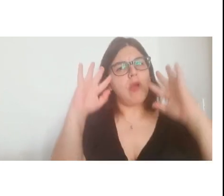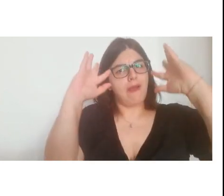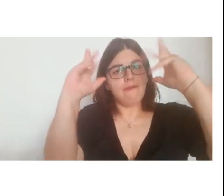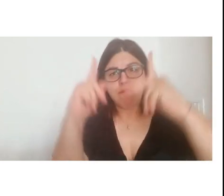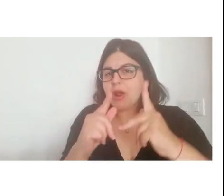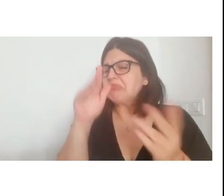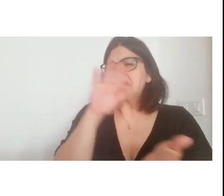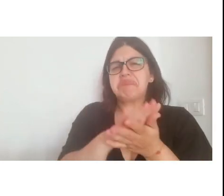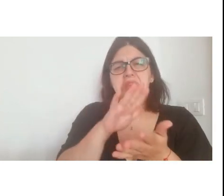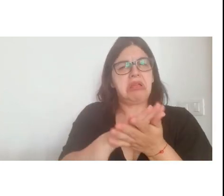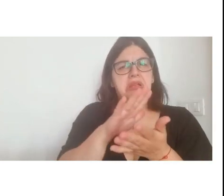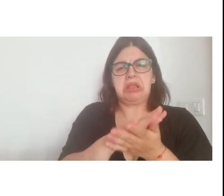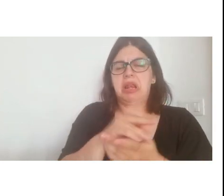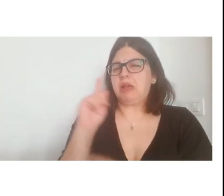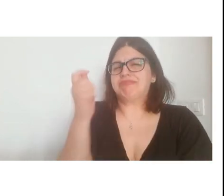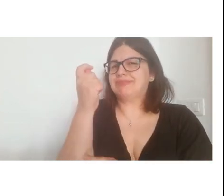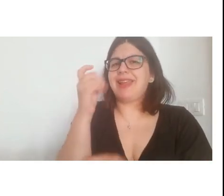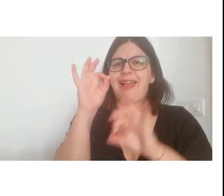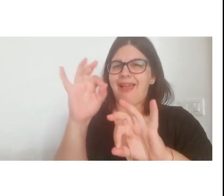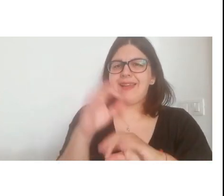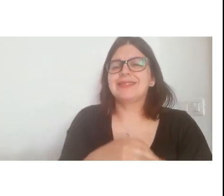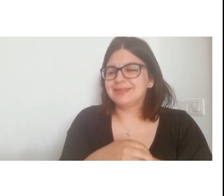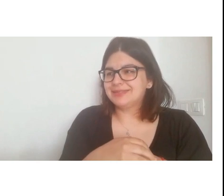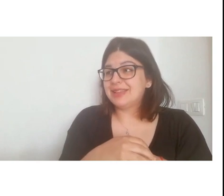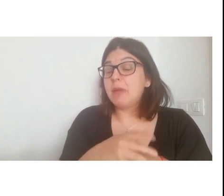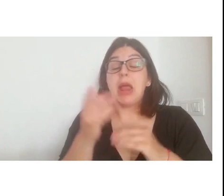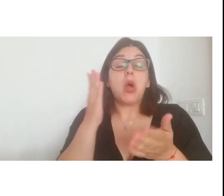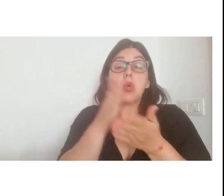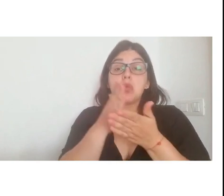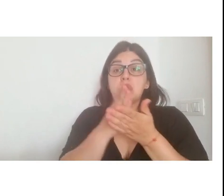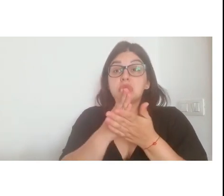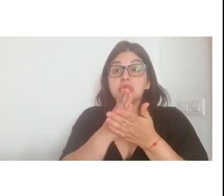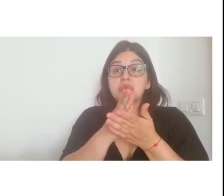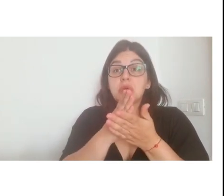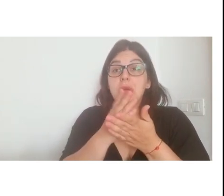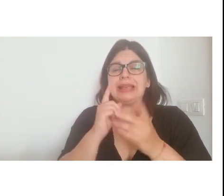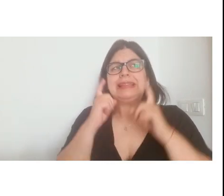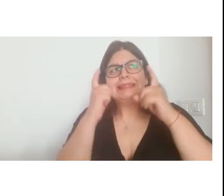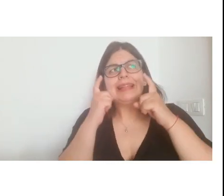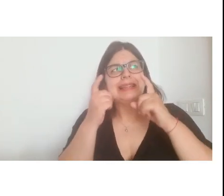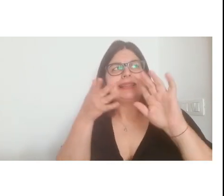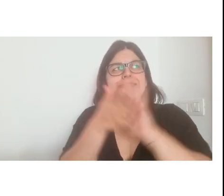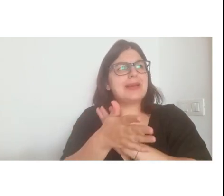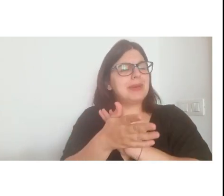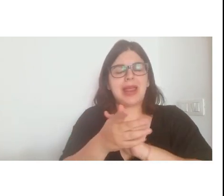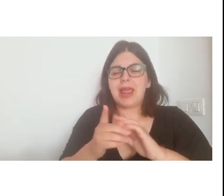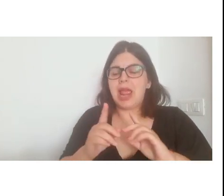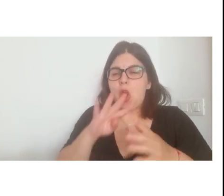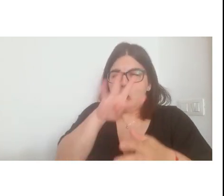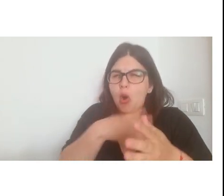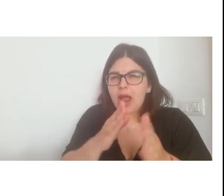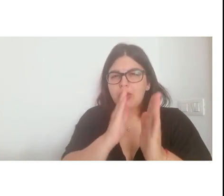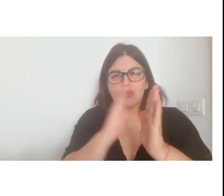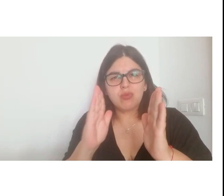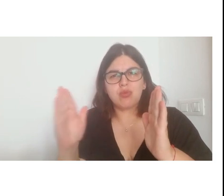sempre o vades a conseguir. Para llevar ben o curso, procura desde o primeiro día de clases facerte un horario